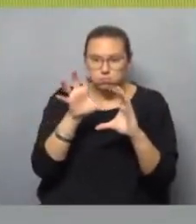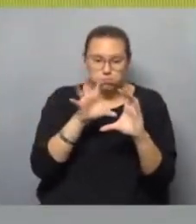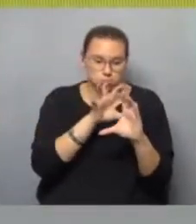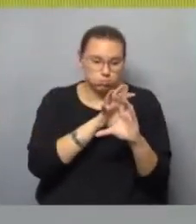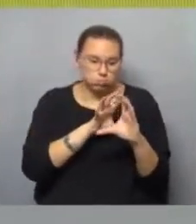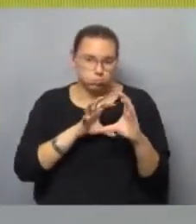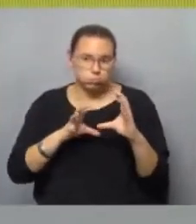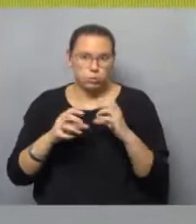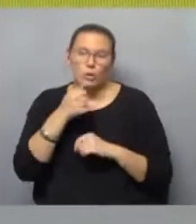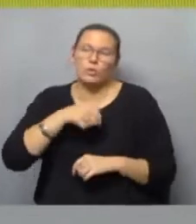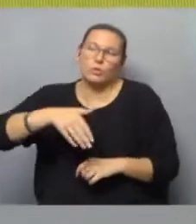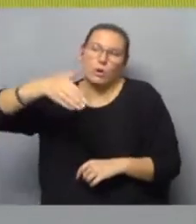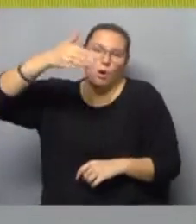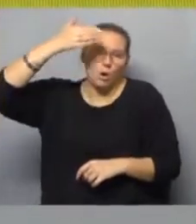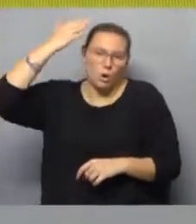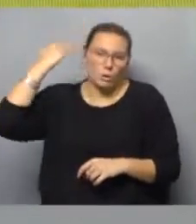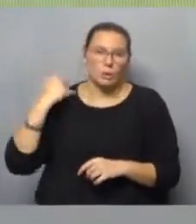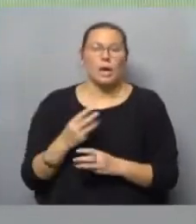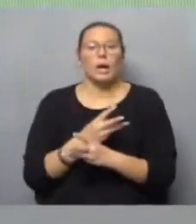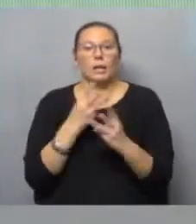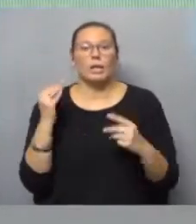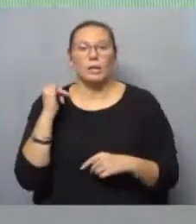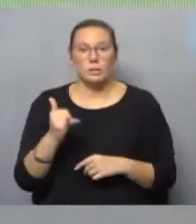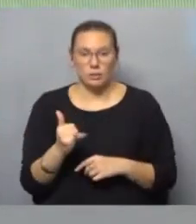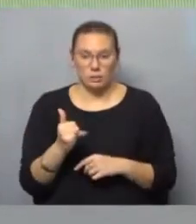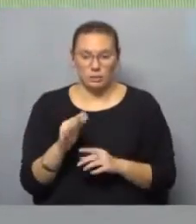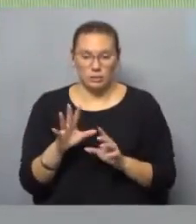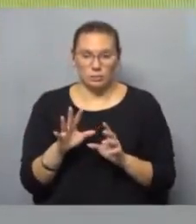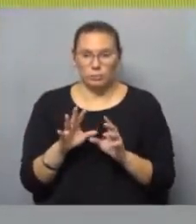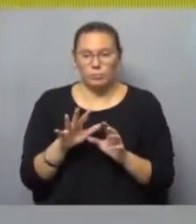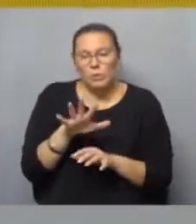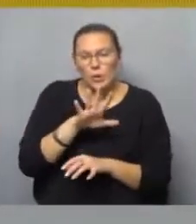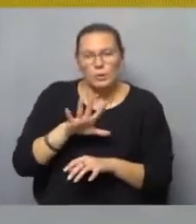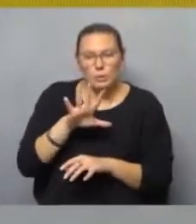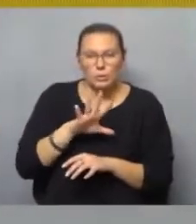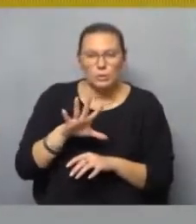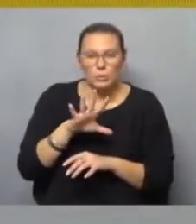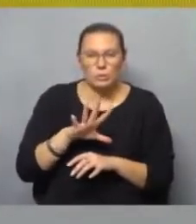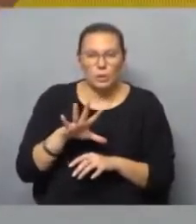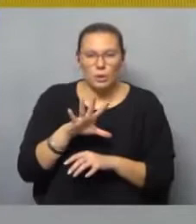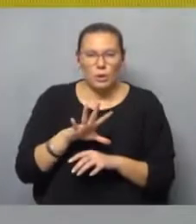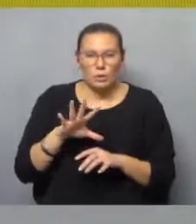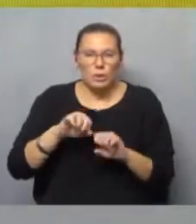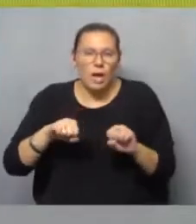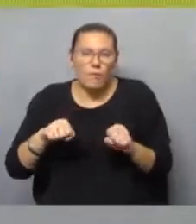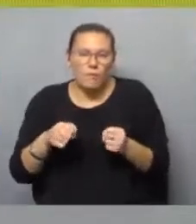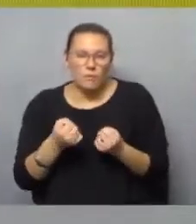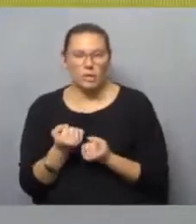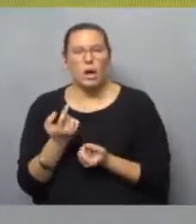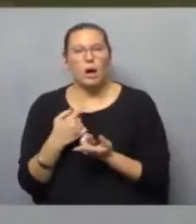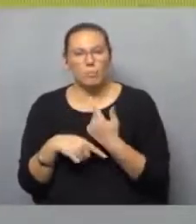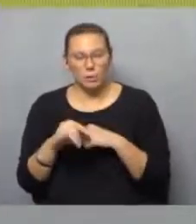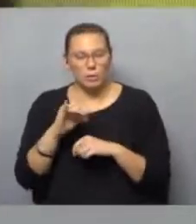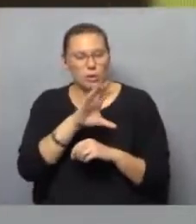toda su historia, digamos. Generalmente sí permaneció, digamos, por zonas zonas frías, ¿no? Pero sí